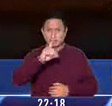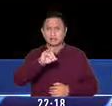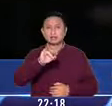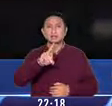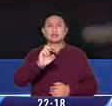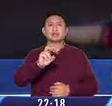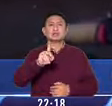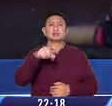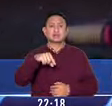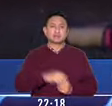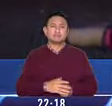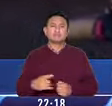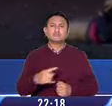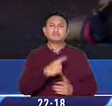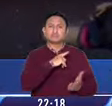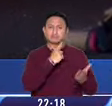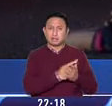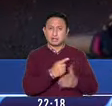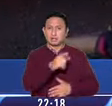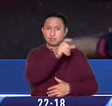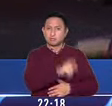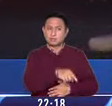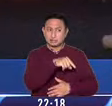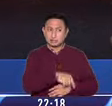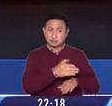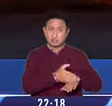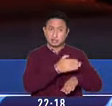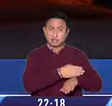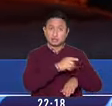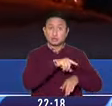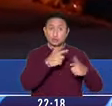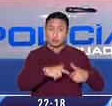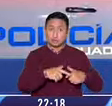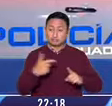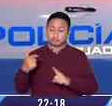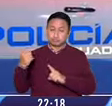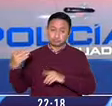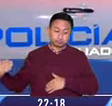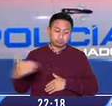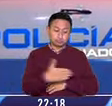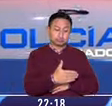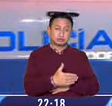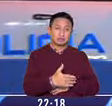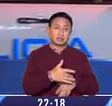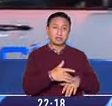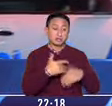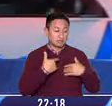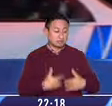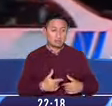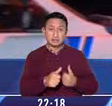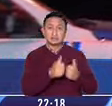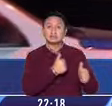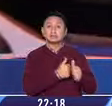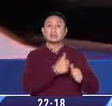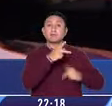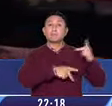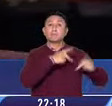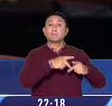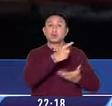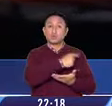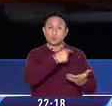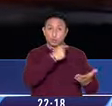DINASET. Se pudo confirmar que el ciudadano fue asesinado en otro sitio, pero llegaron hasta ese sector cercano a la playita del